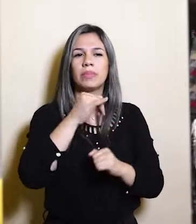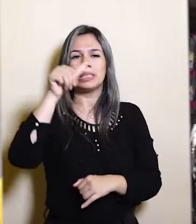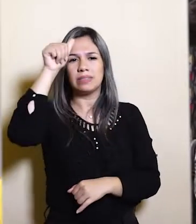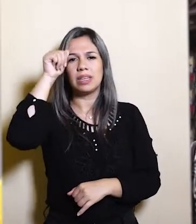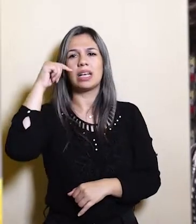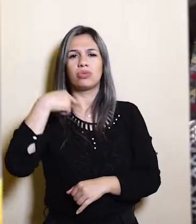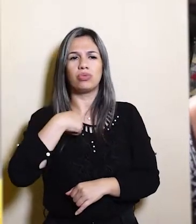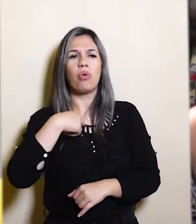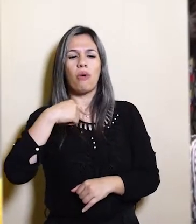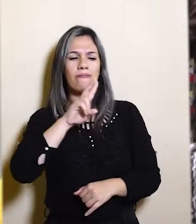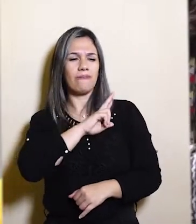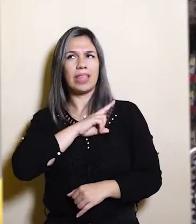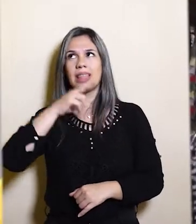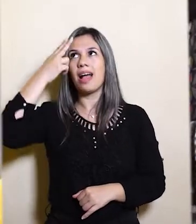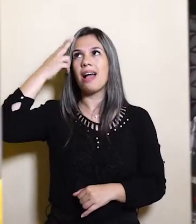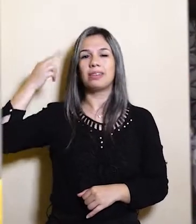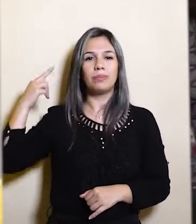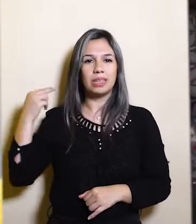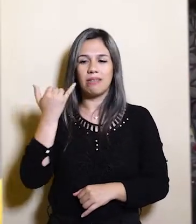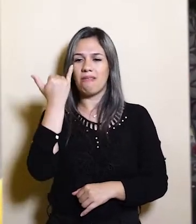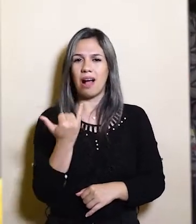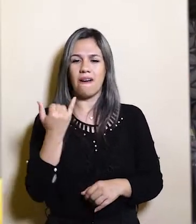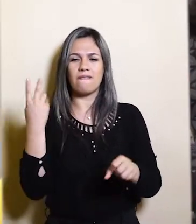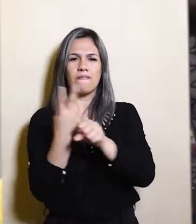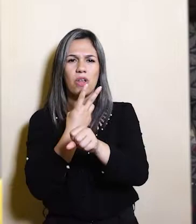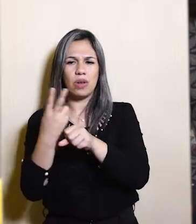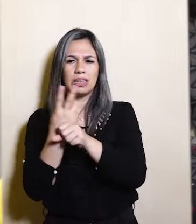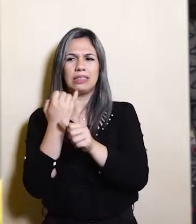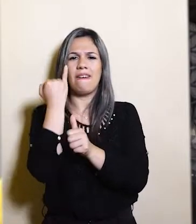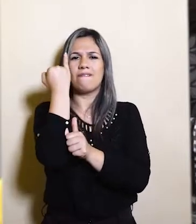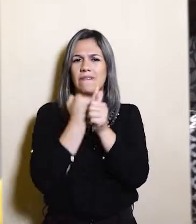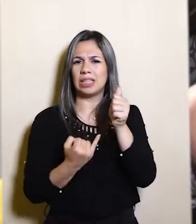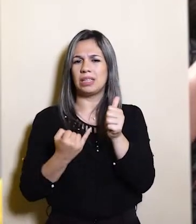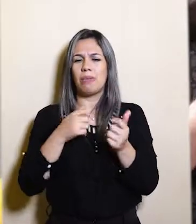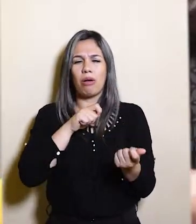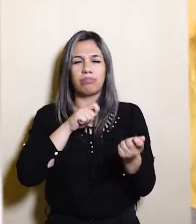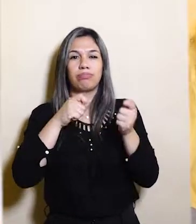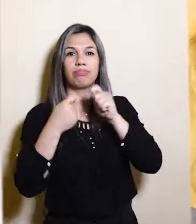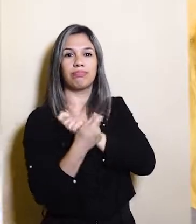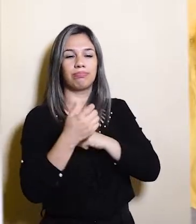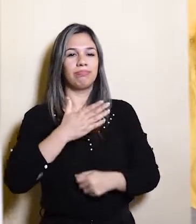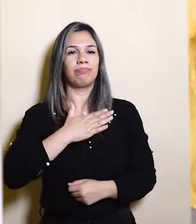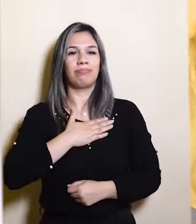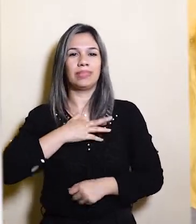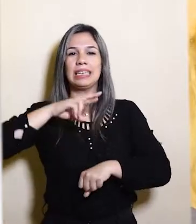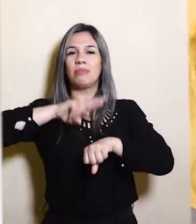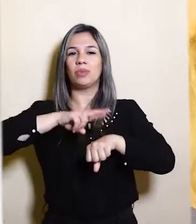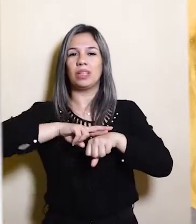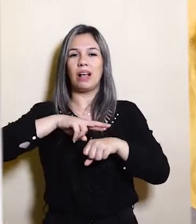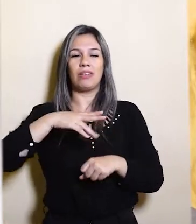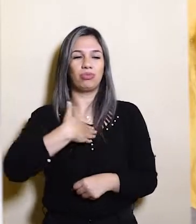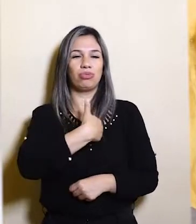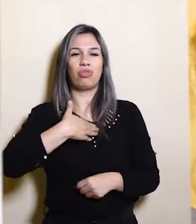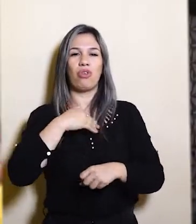restaurativa de su vida, que transforme la condición de violencia y de victimización en una condición de agencia, de cambio, y que